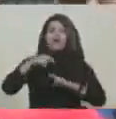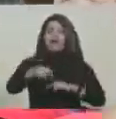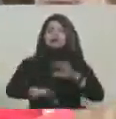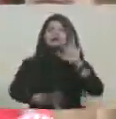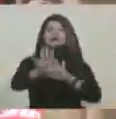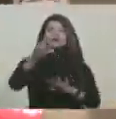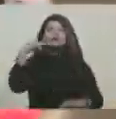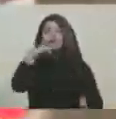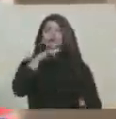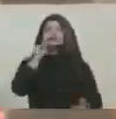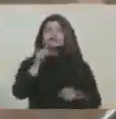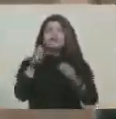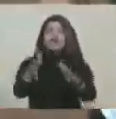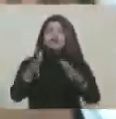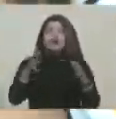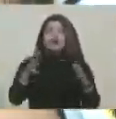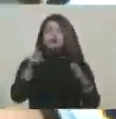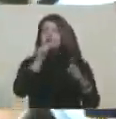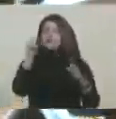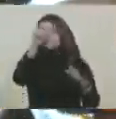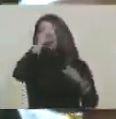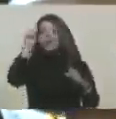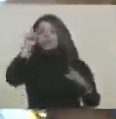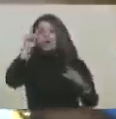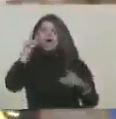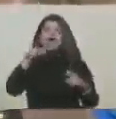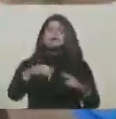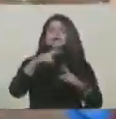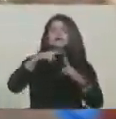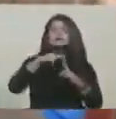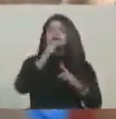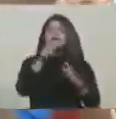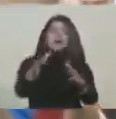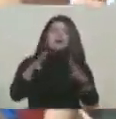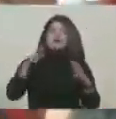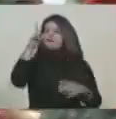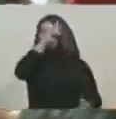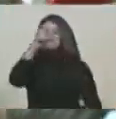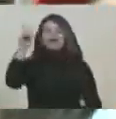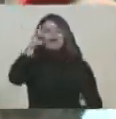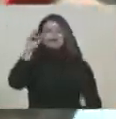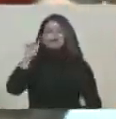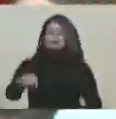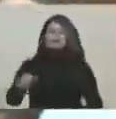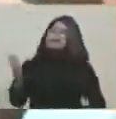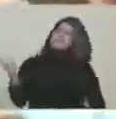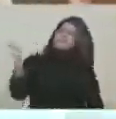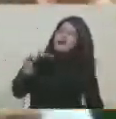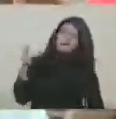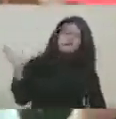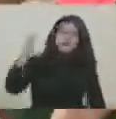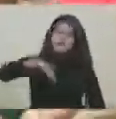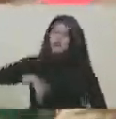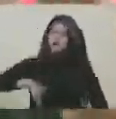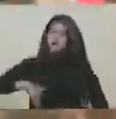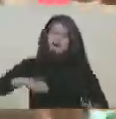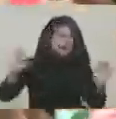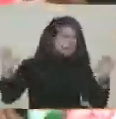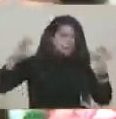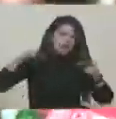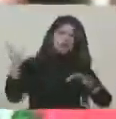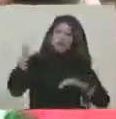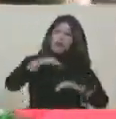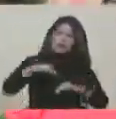gana. En Táchira el 15 gana. Vamos todos a la calle, vamos a la